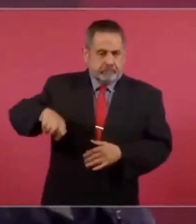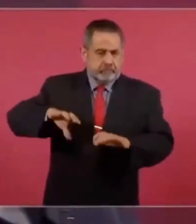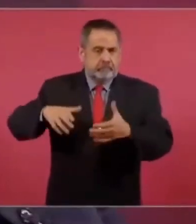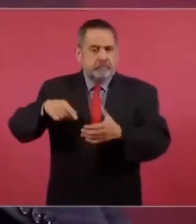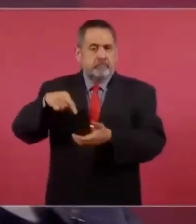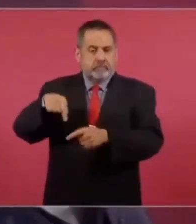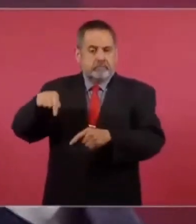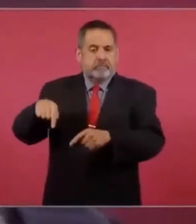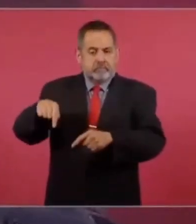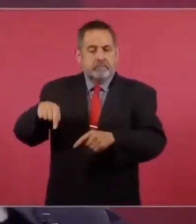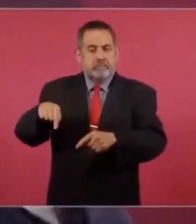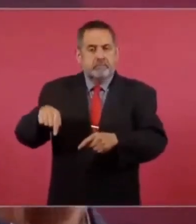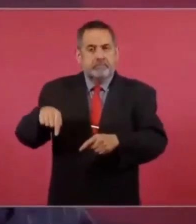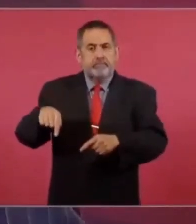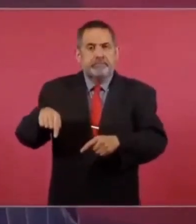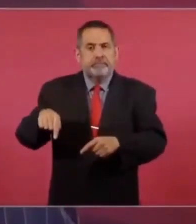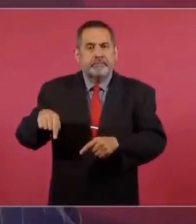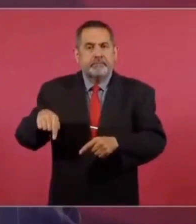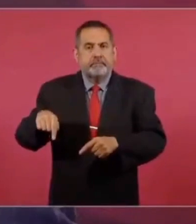de